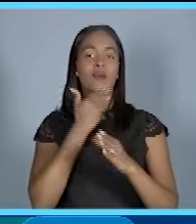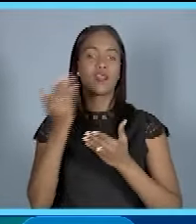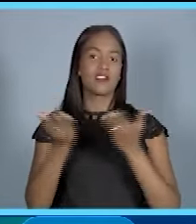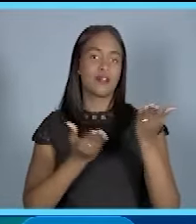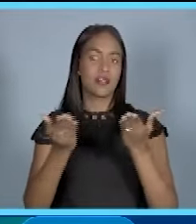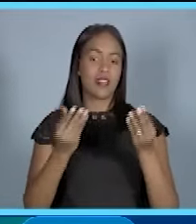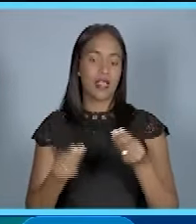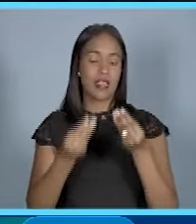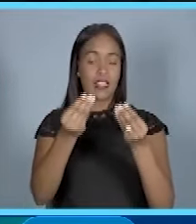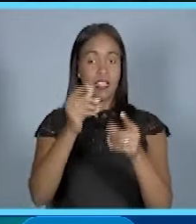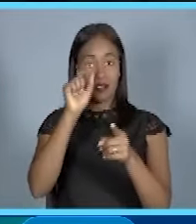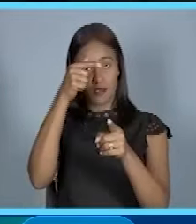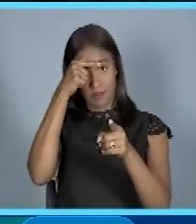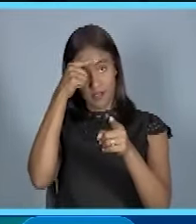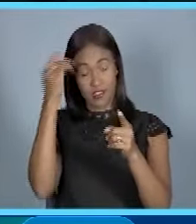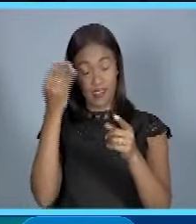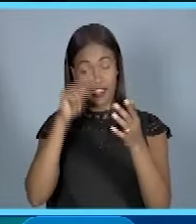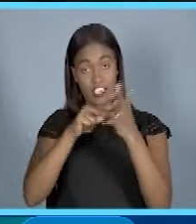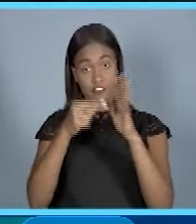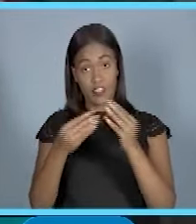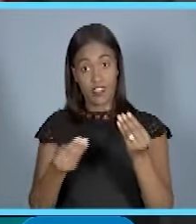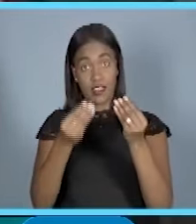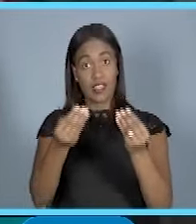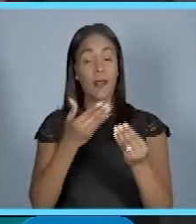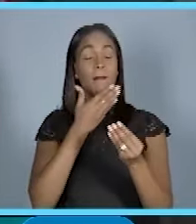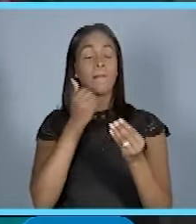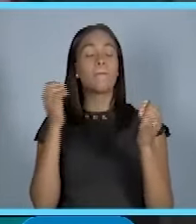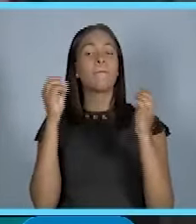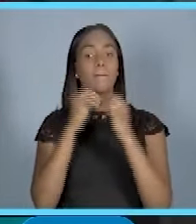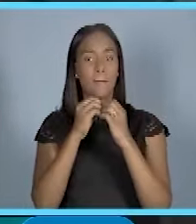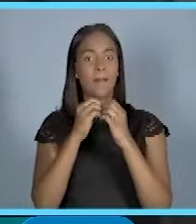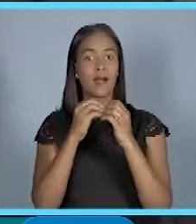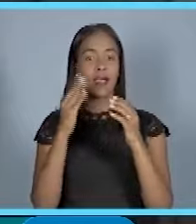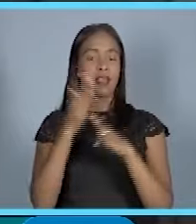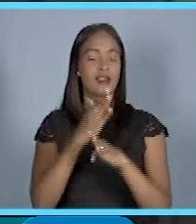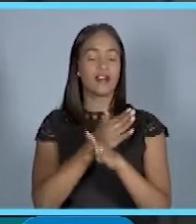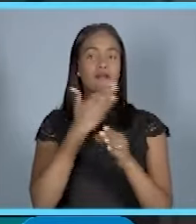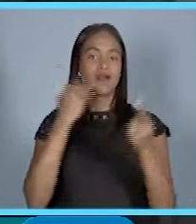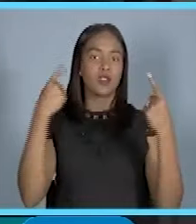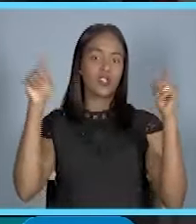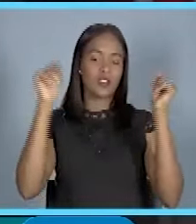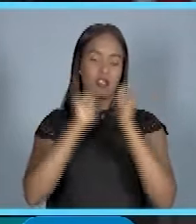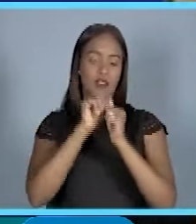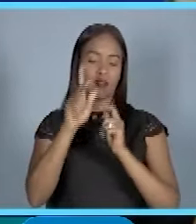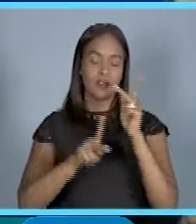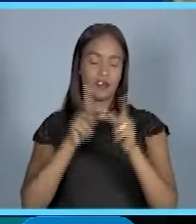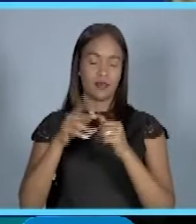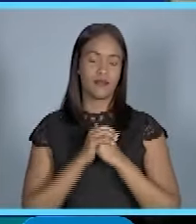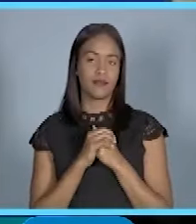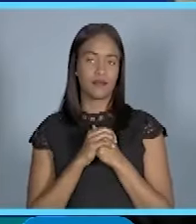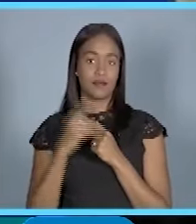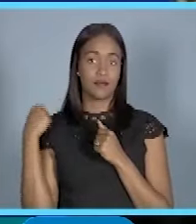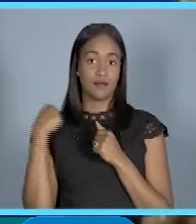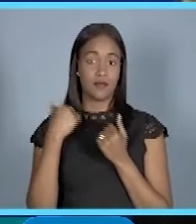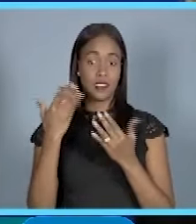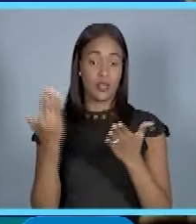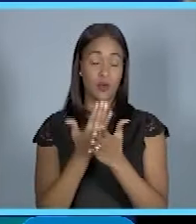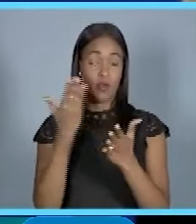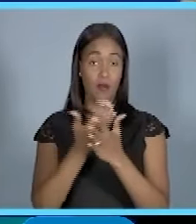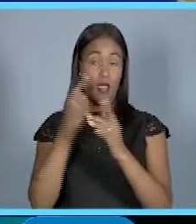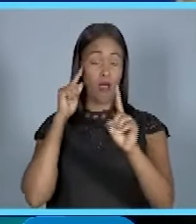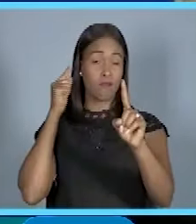servicio que proveen los gobiernos, lo que deja una mayor eficiencia y mejor resultado con la gente. Hemos tenido la innovación como